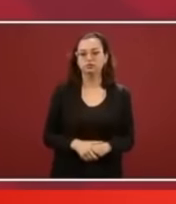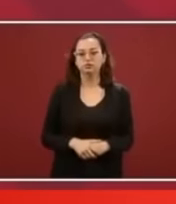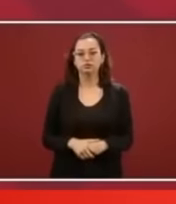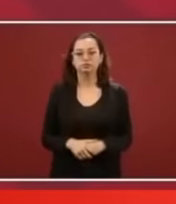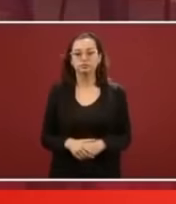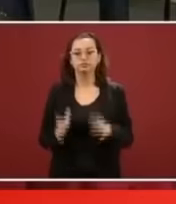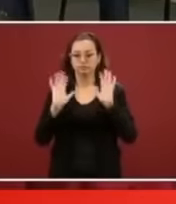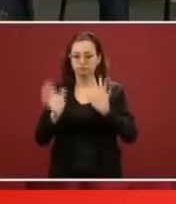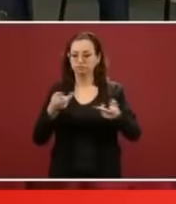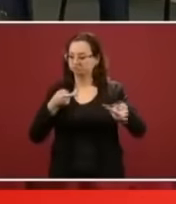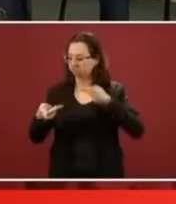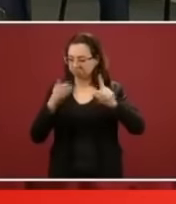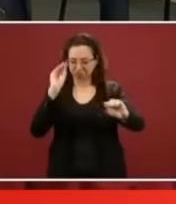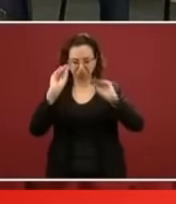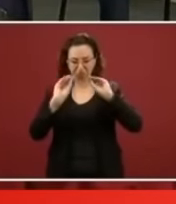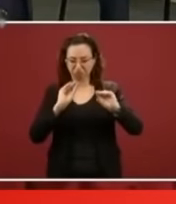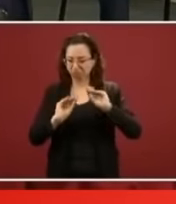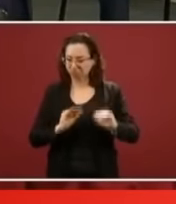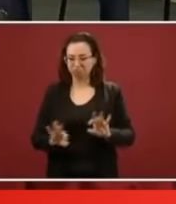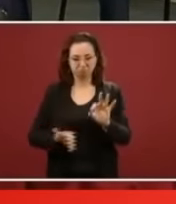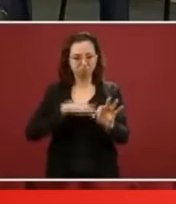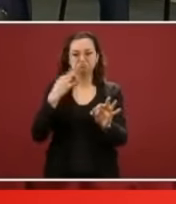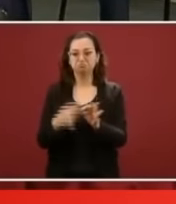está el plan. Y ya